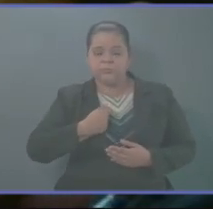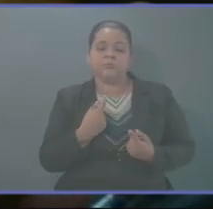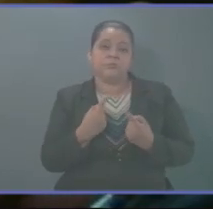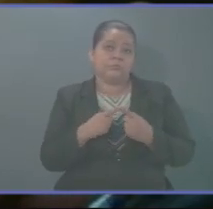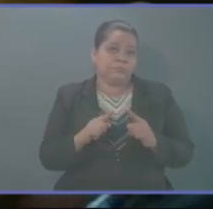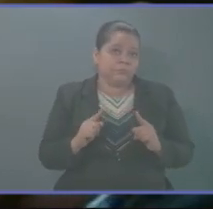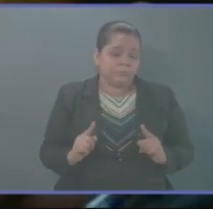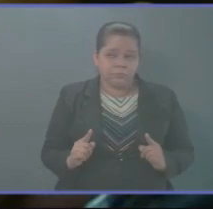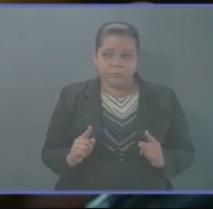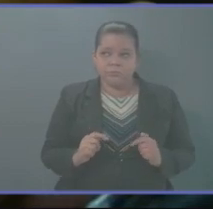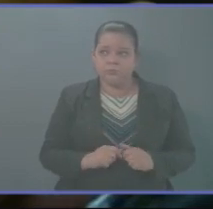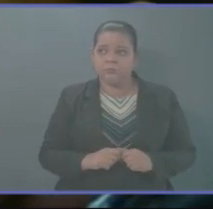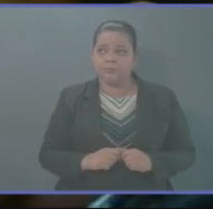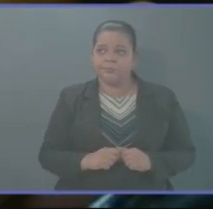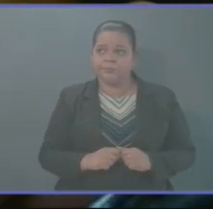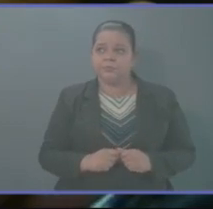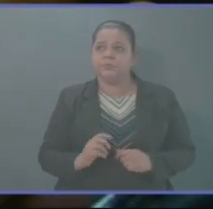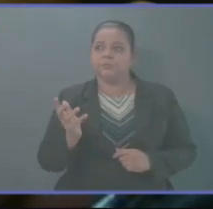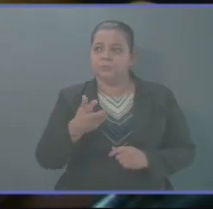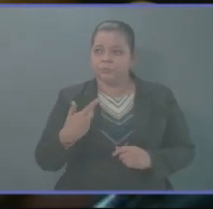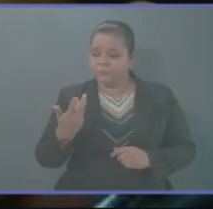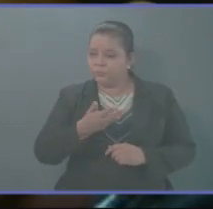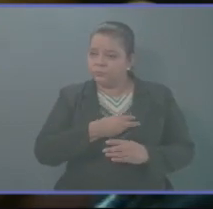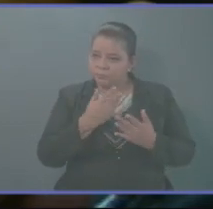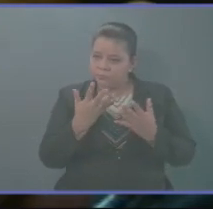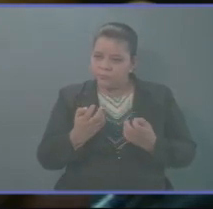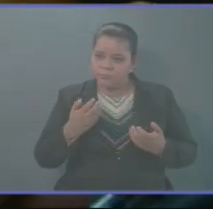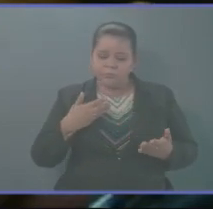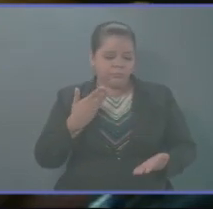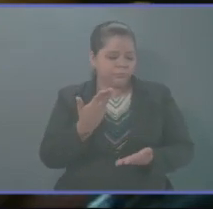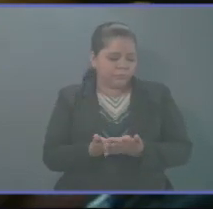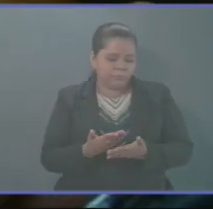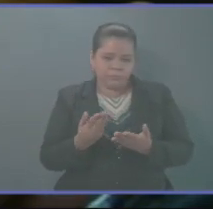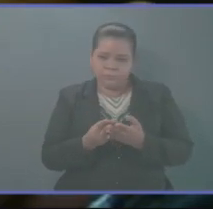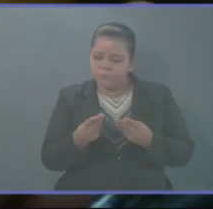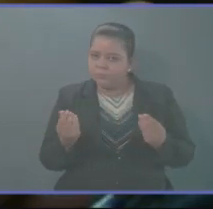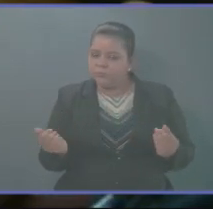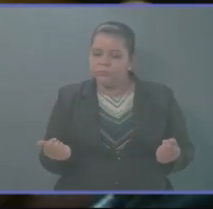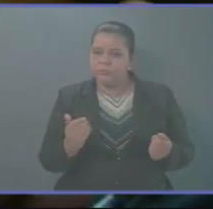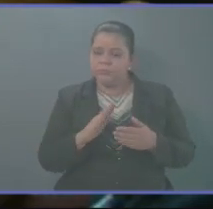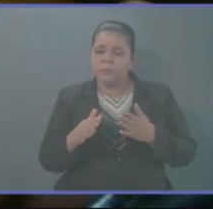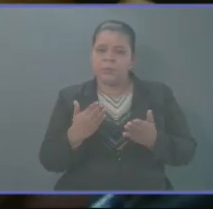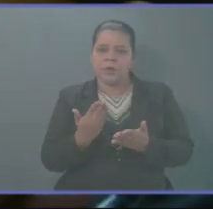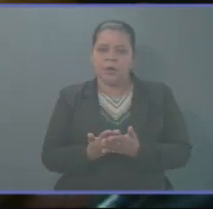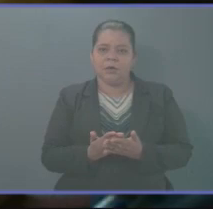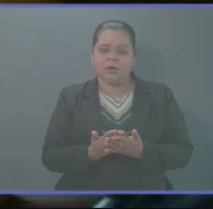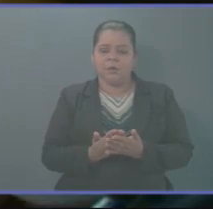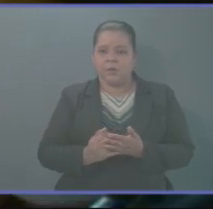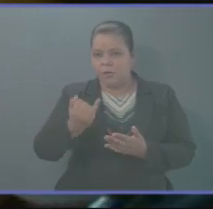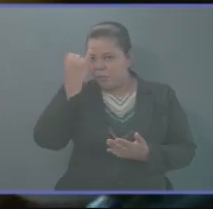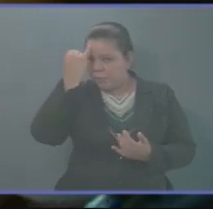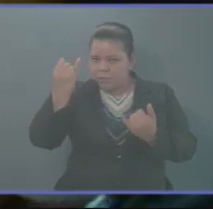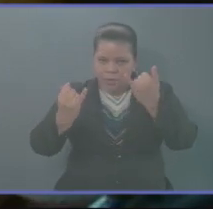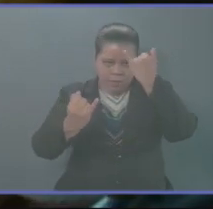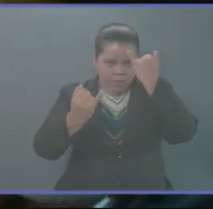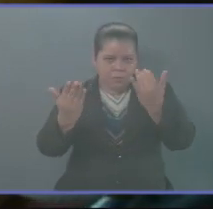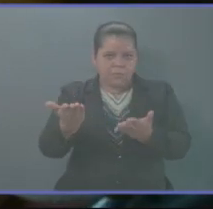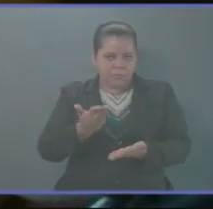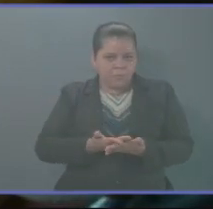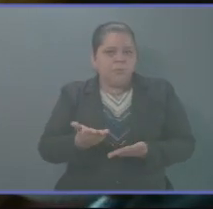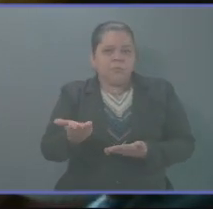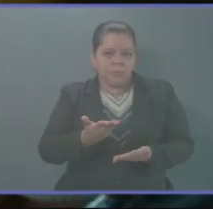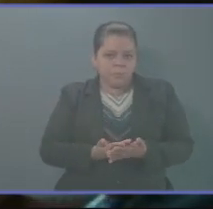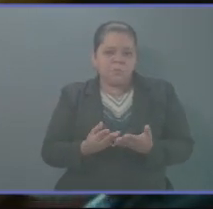pero estamos abiertos a todas las propuestas, a todas las ideas que tengan